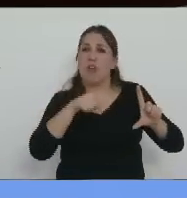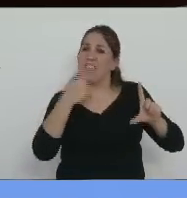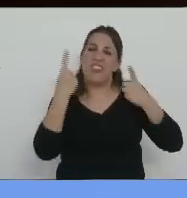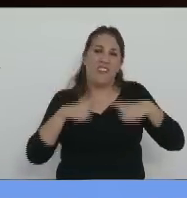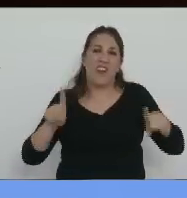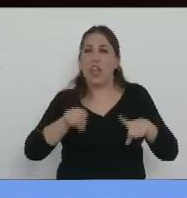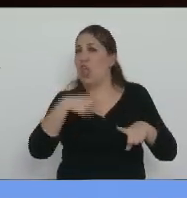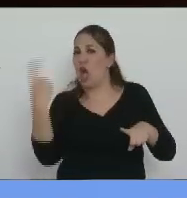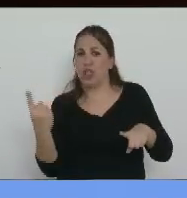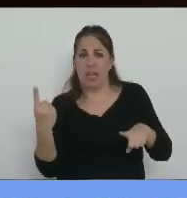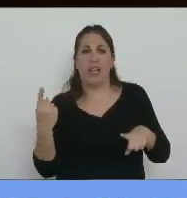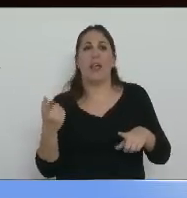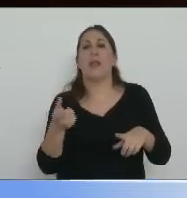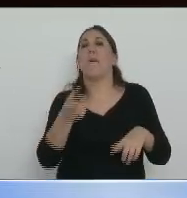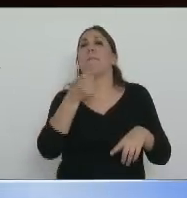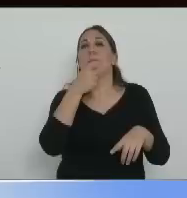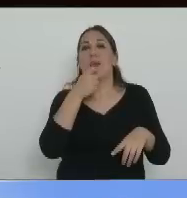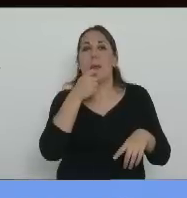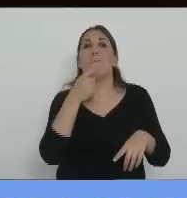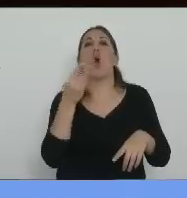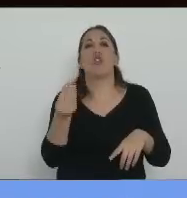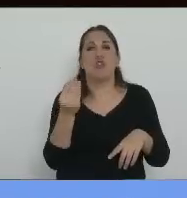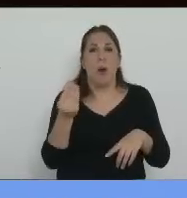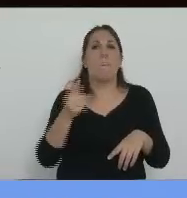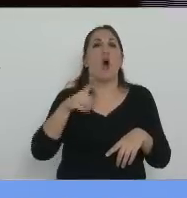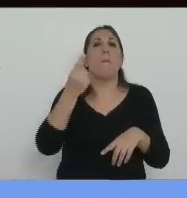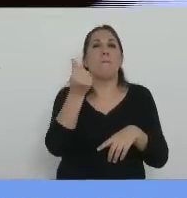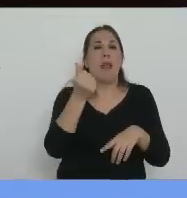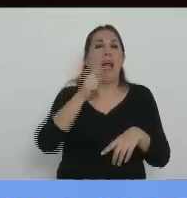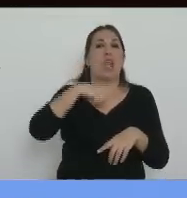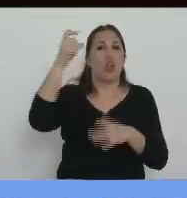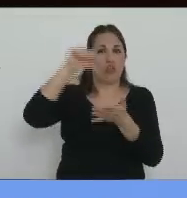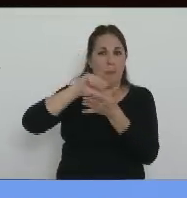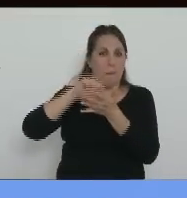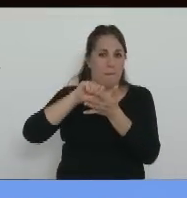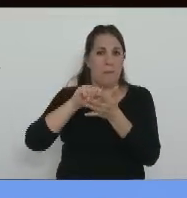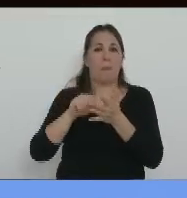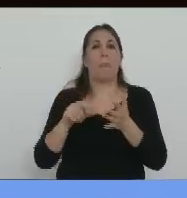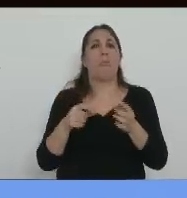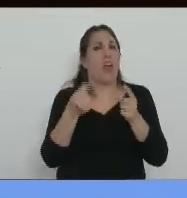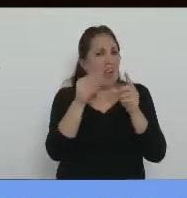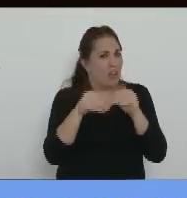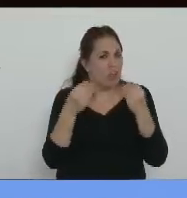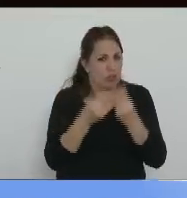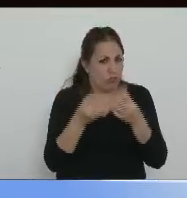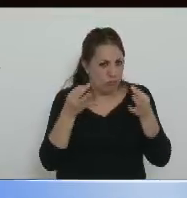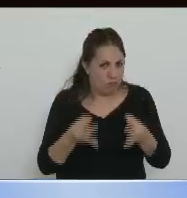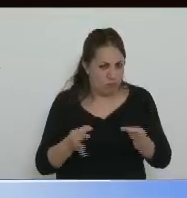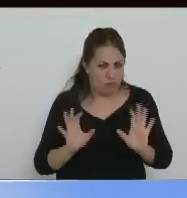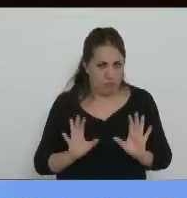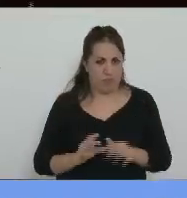vamos a la formación de activos en el exterior también para dar datos con cifras concretas le podrán gustar o no pero son